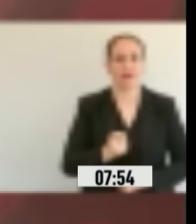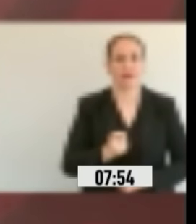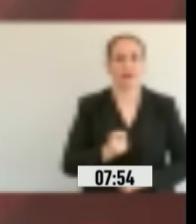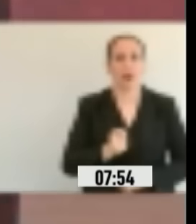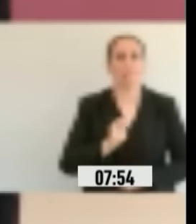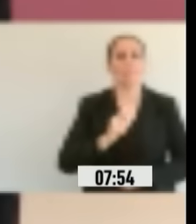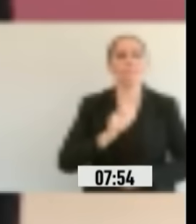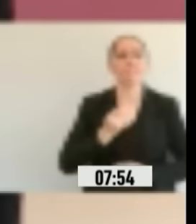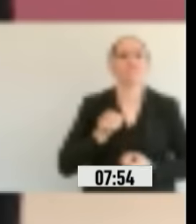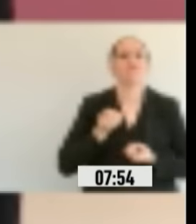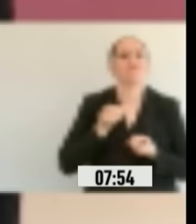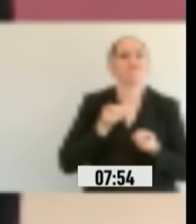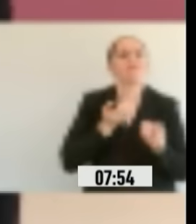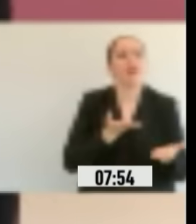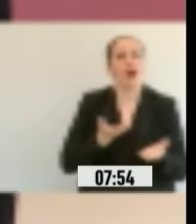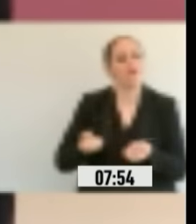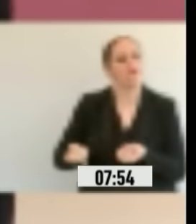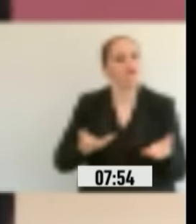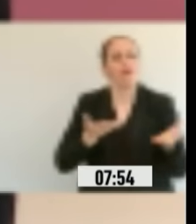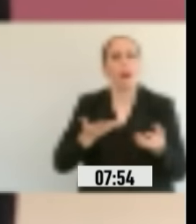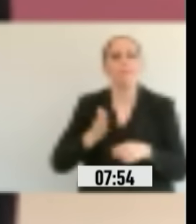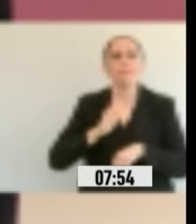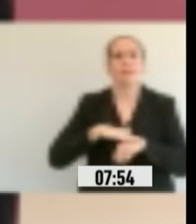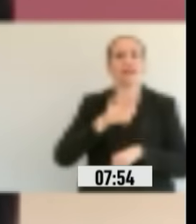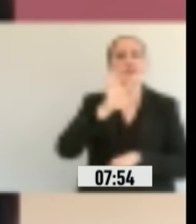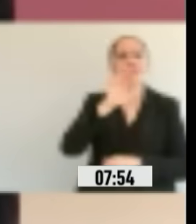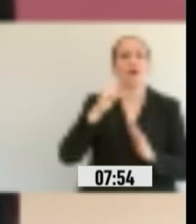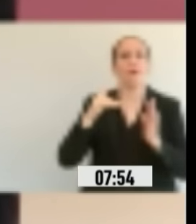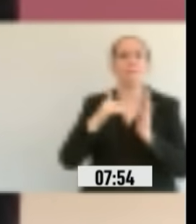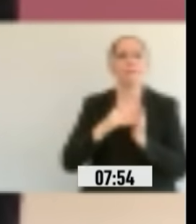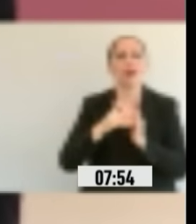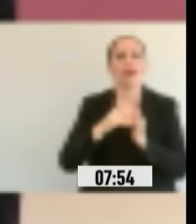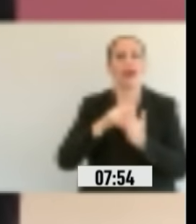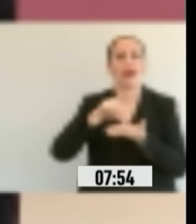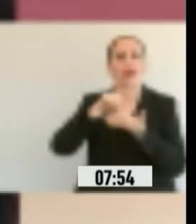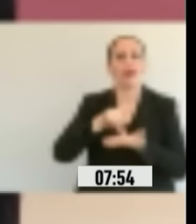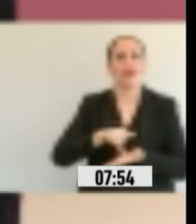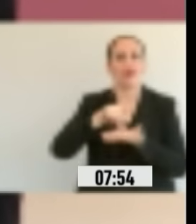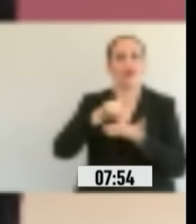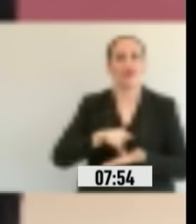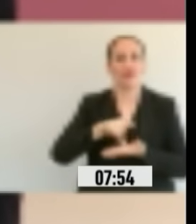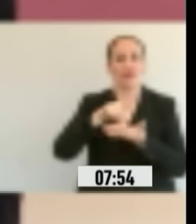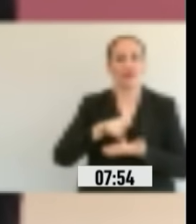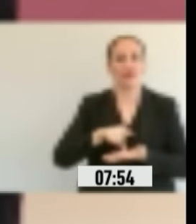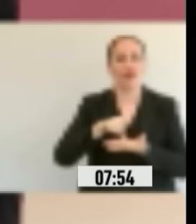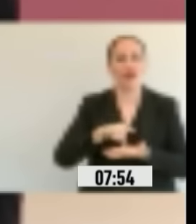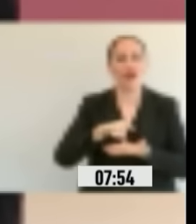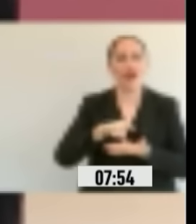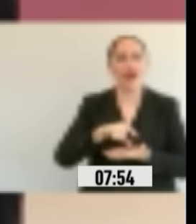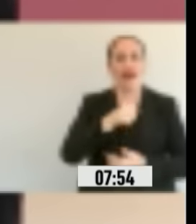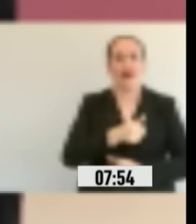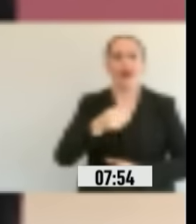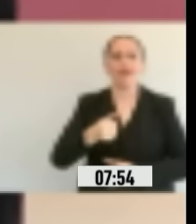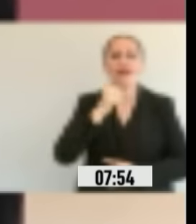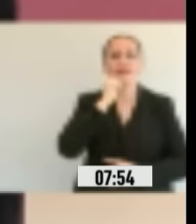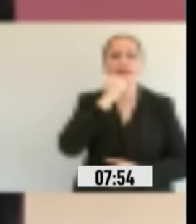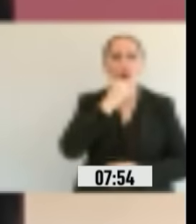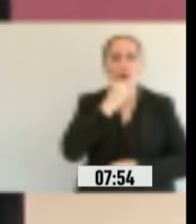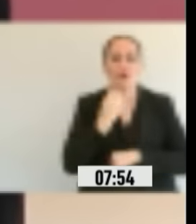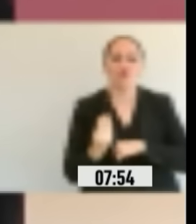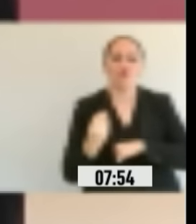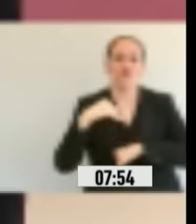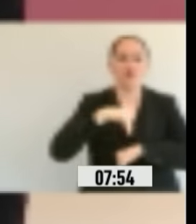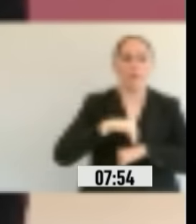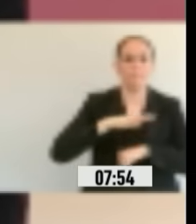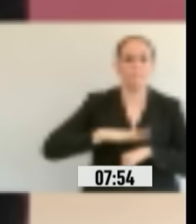acuerdo todos de enfrentar el problema y ya hay